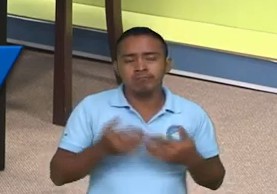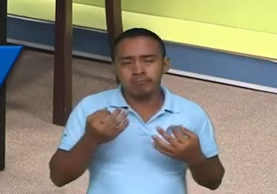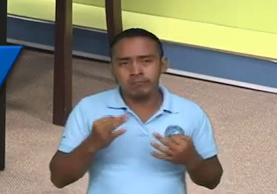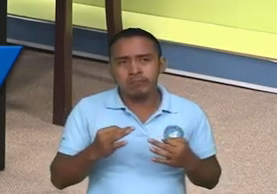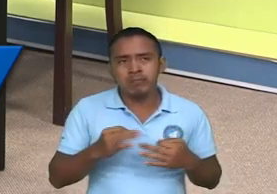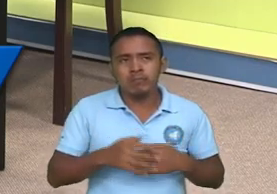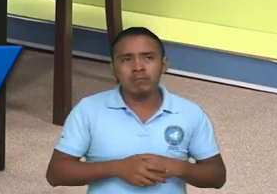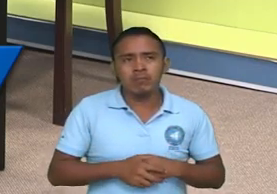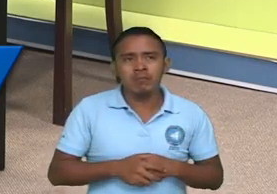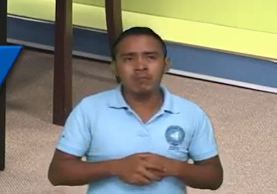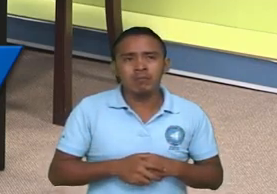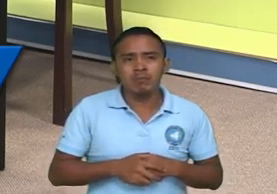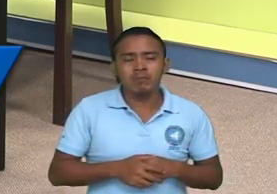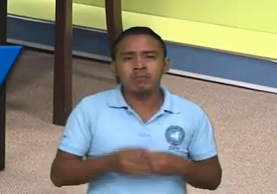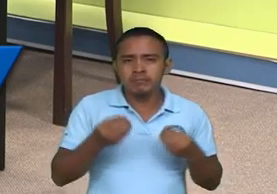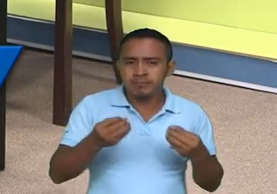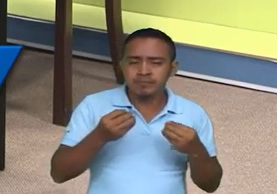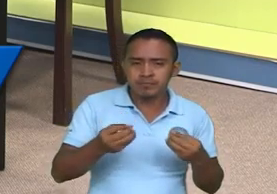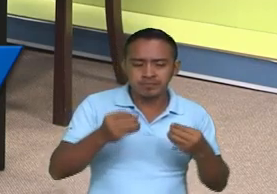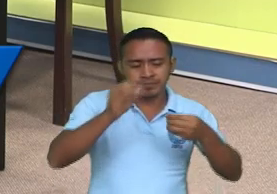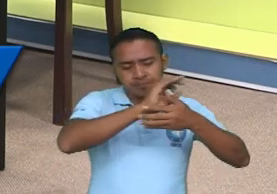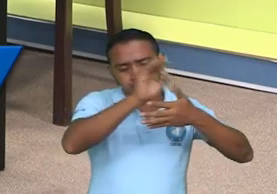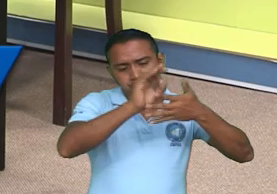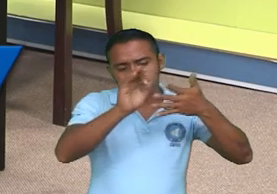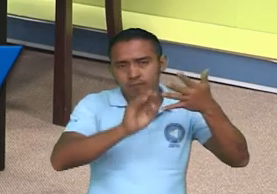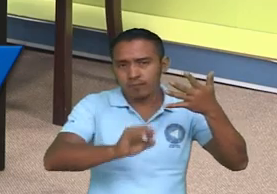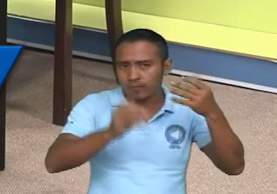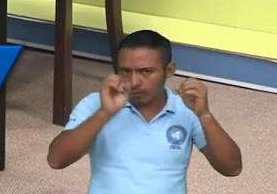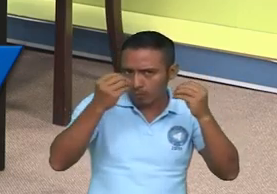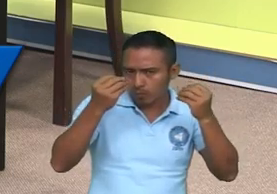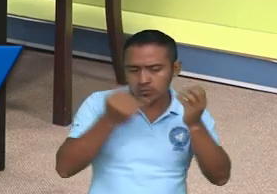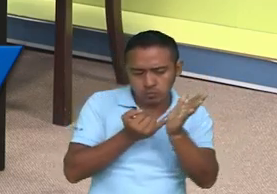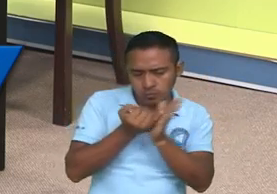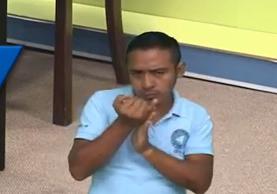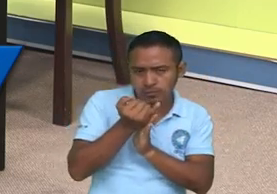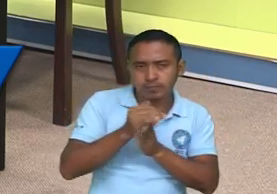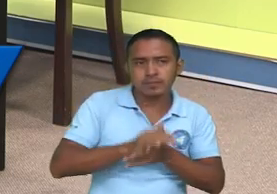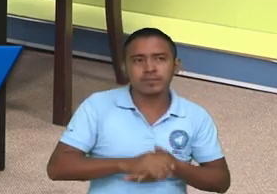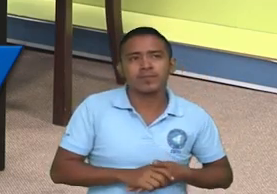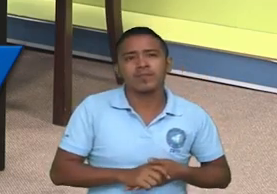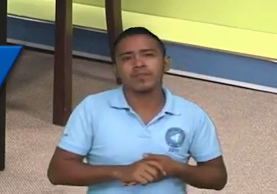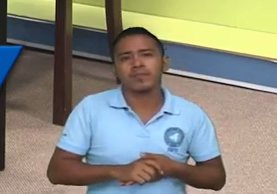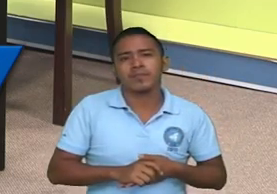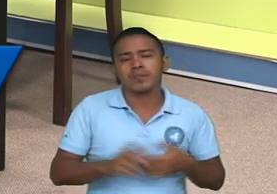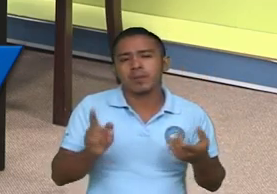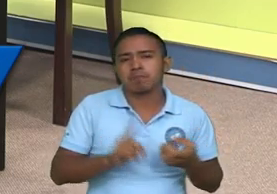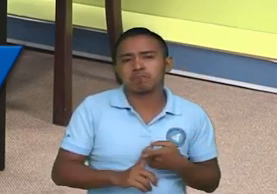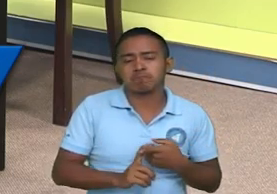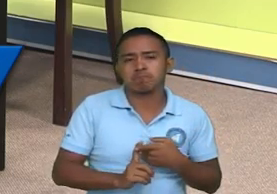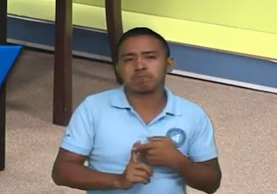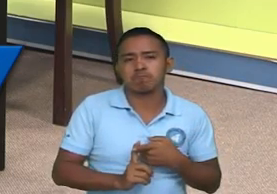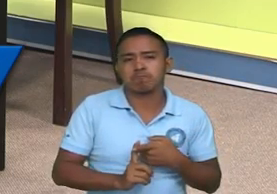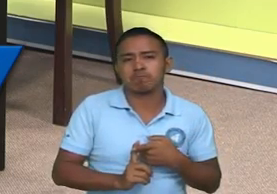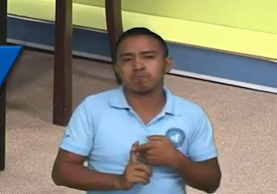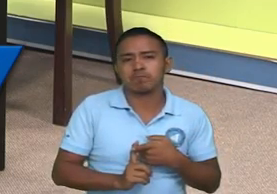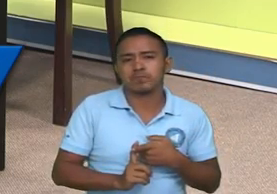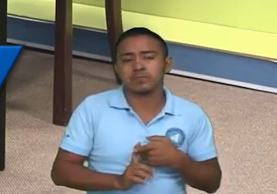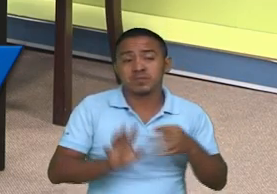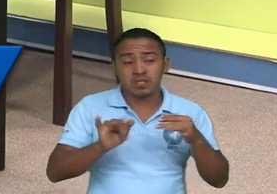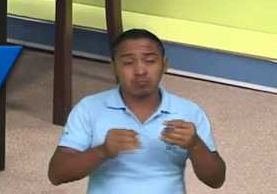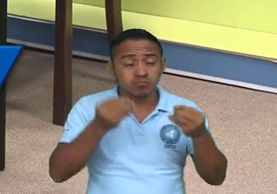Y en este caso, ¿cuáles son estos factores de riesgo que podrían darse o que podrían ser una condición para que